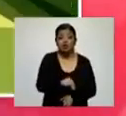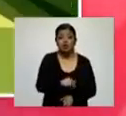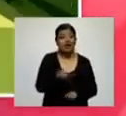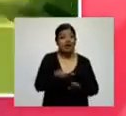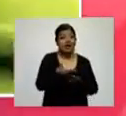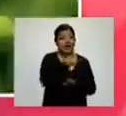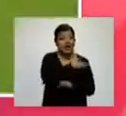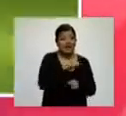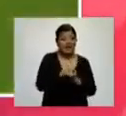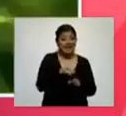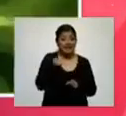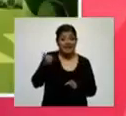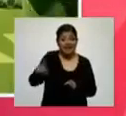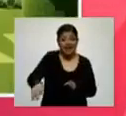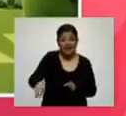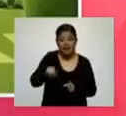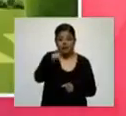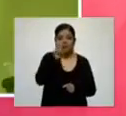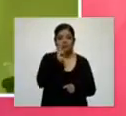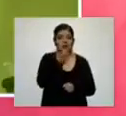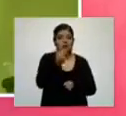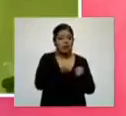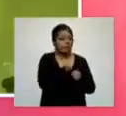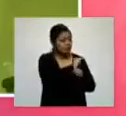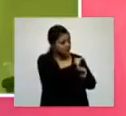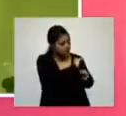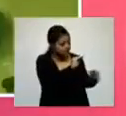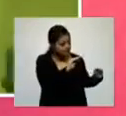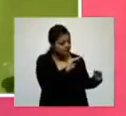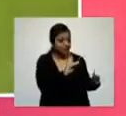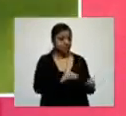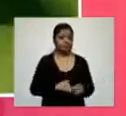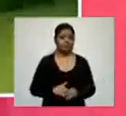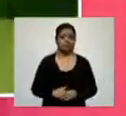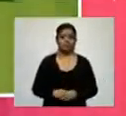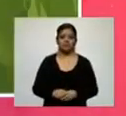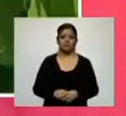Antes de bajar, mira que no venga otro coche.